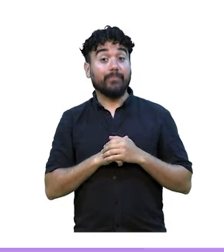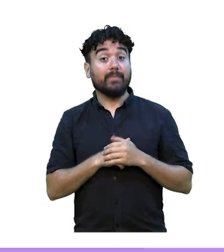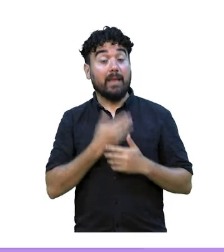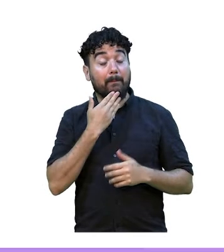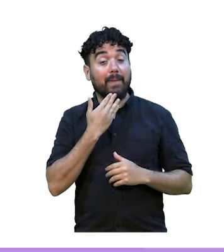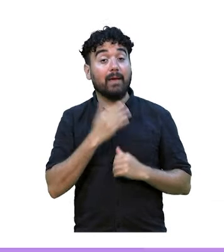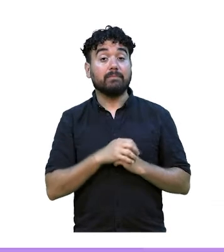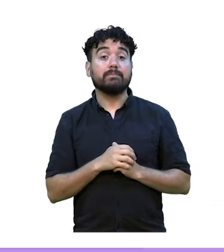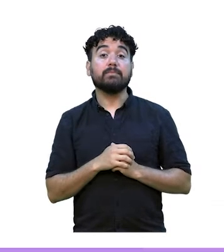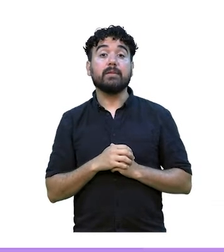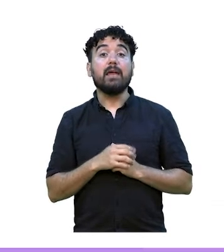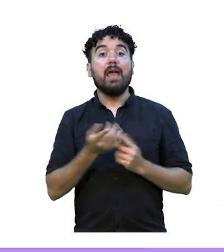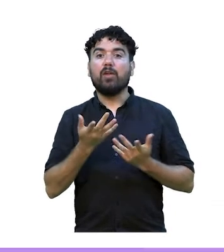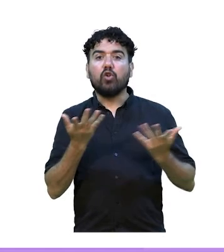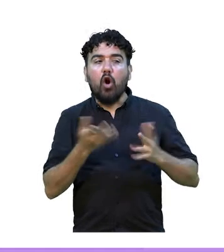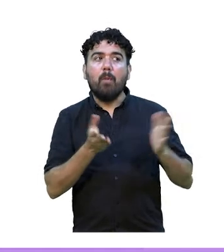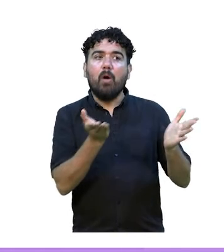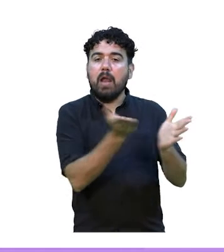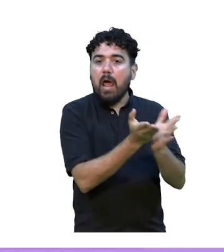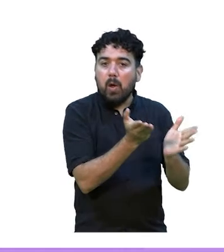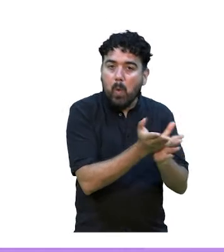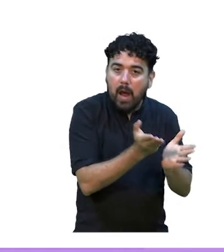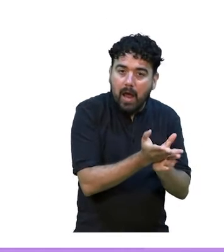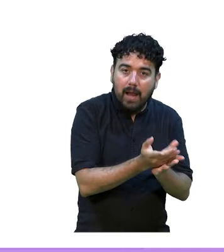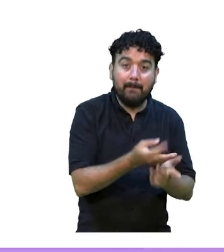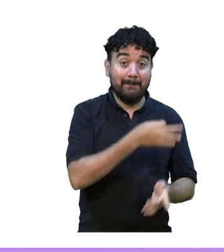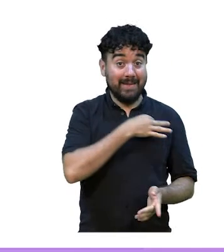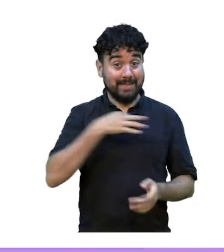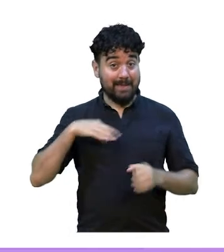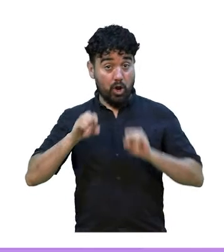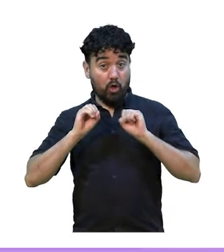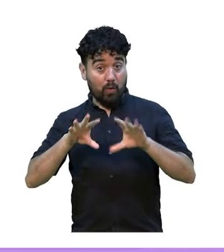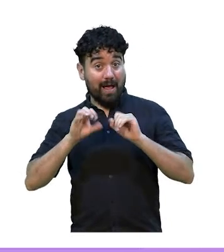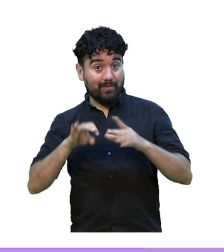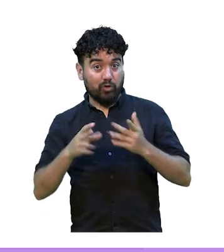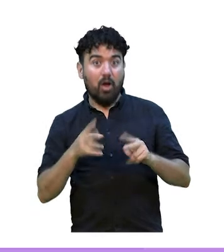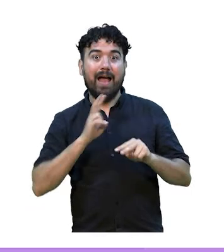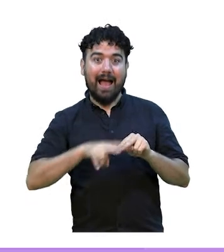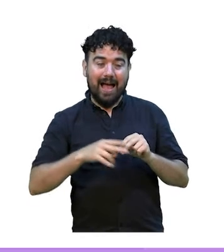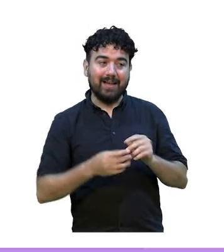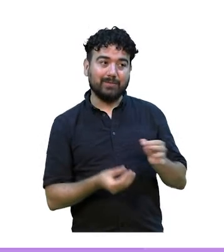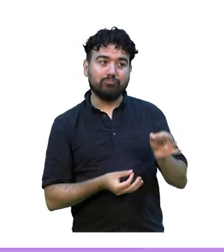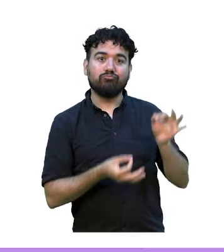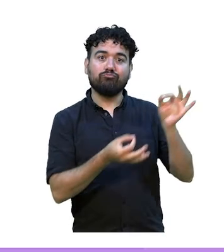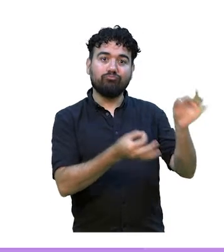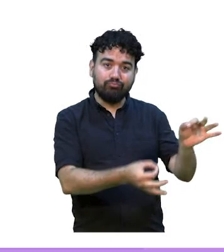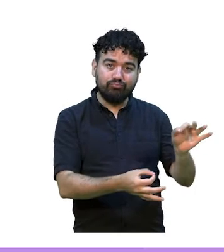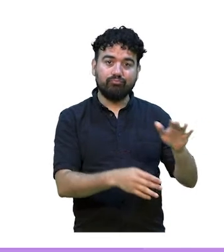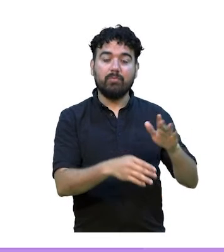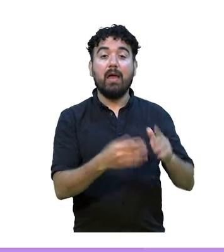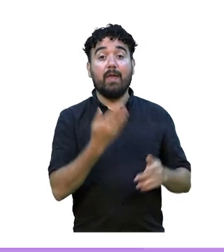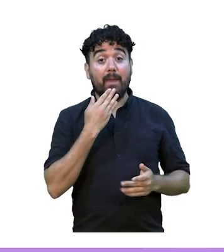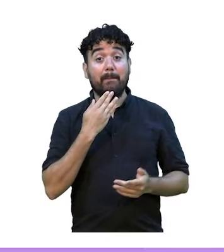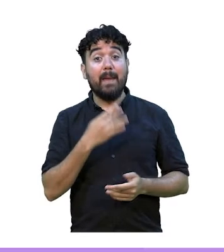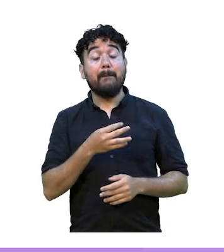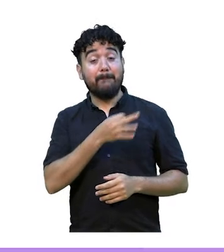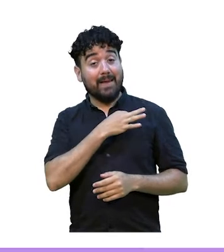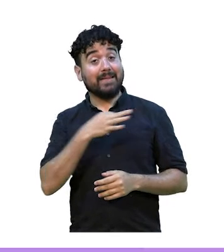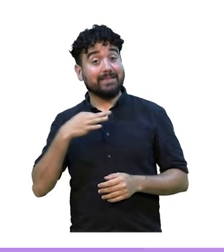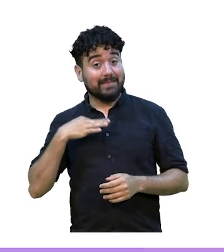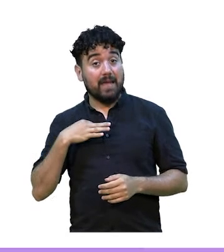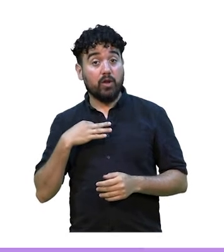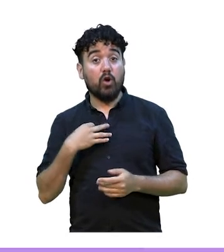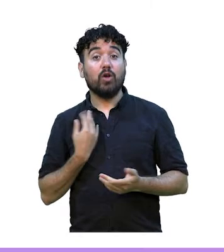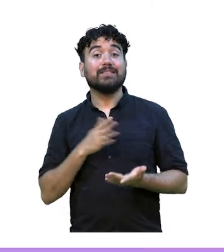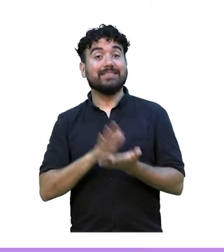estos programas y que se dan a nivel educativo, se dan desde el Ministerio de Educación y también el Ministerio de la Salud